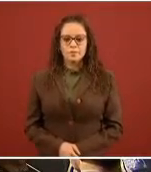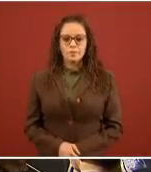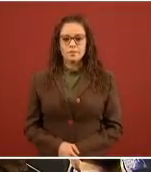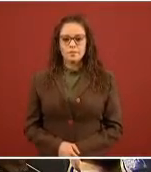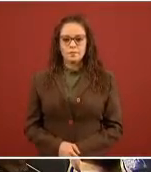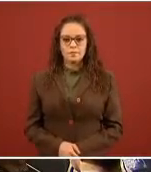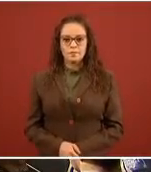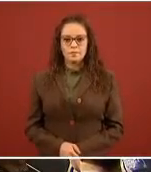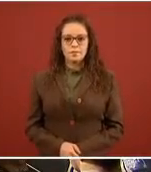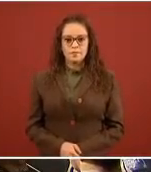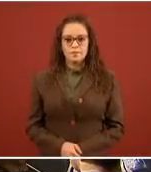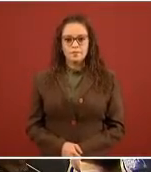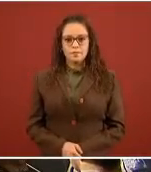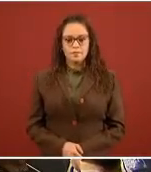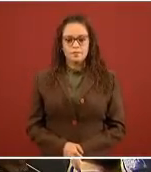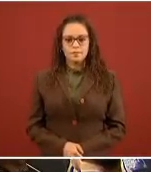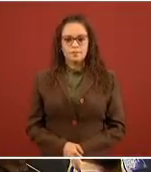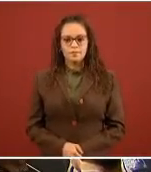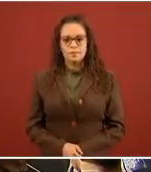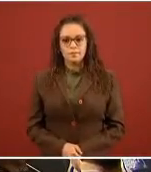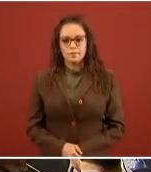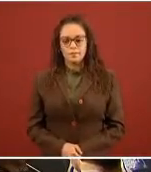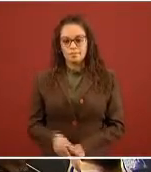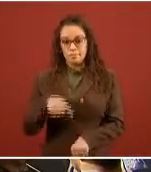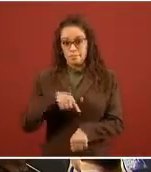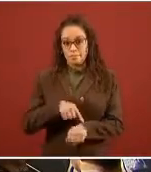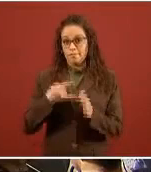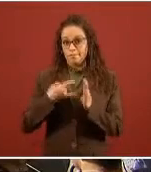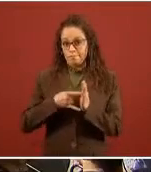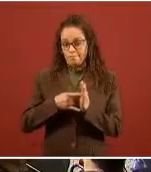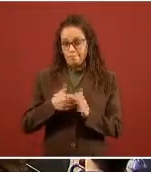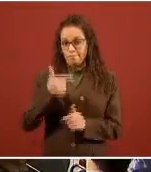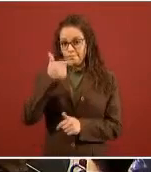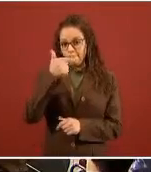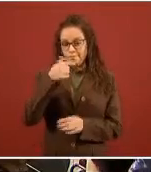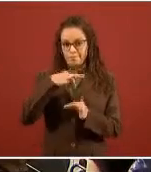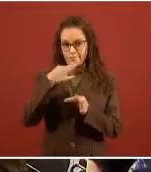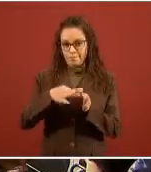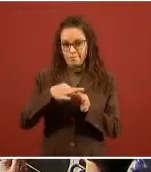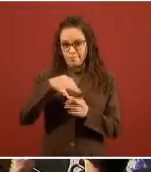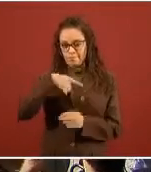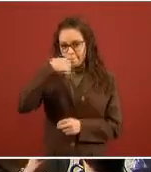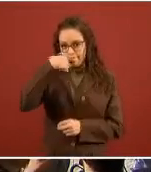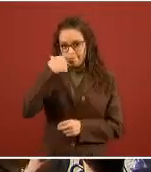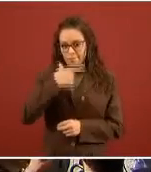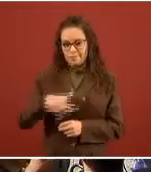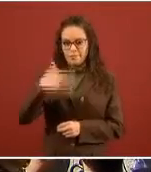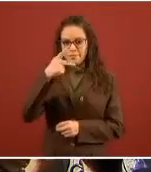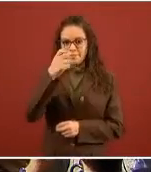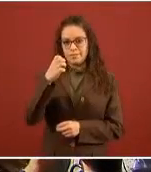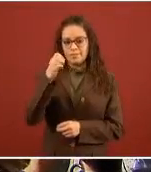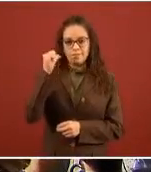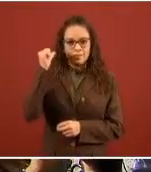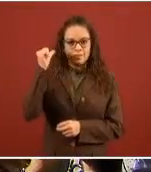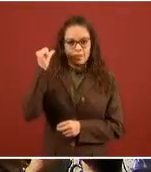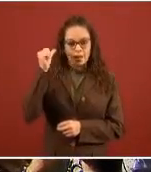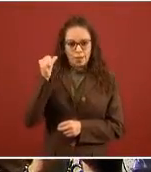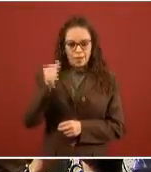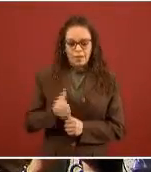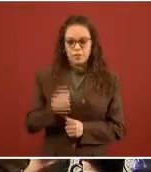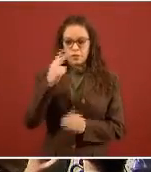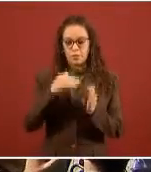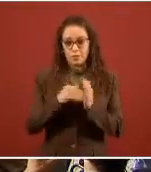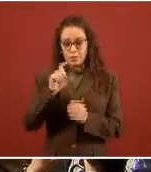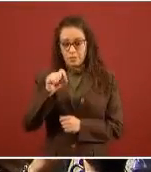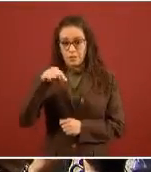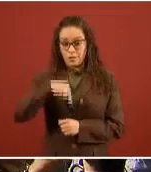Muy bien, pues son las 19 horas del lunes 13 de abril de 2020. Estamos en la Ciudad de